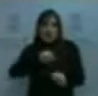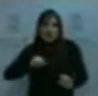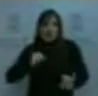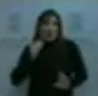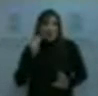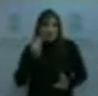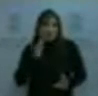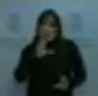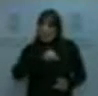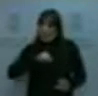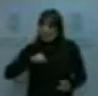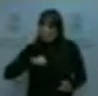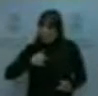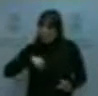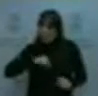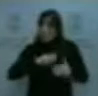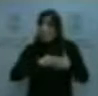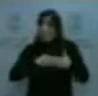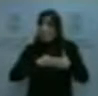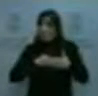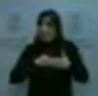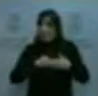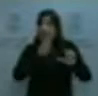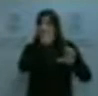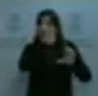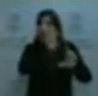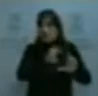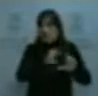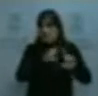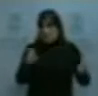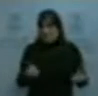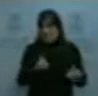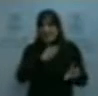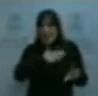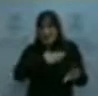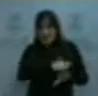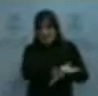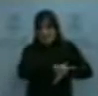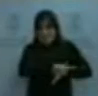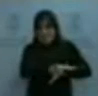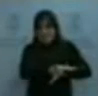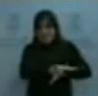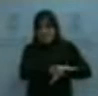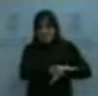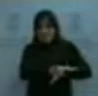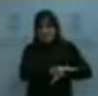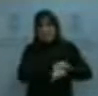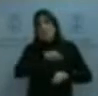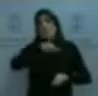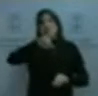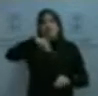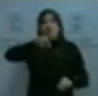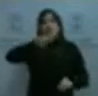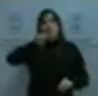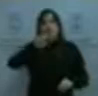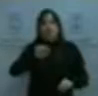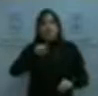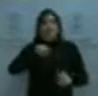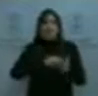aplicaciones informáticas del Ministerio, es decir, fundamentalmente Minerva y Lesnec. Y además, supongo que también lo dirá el